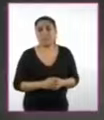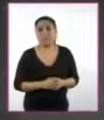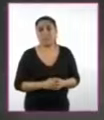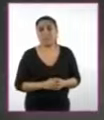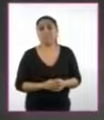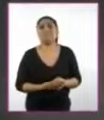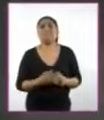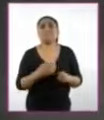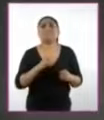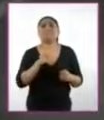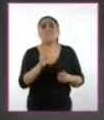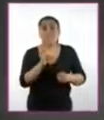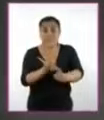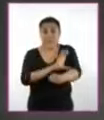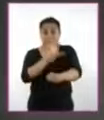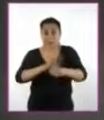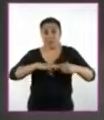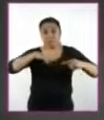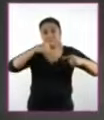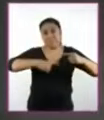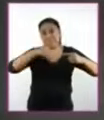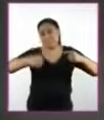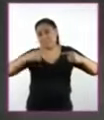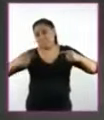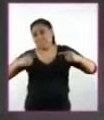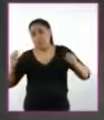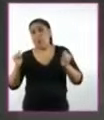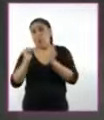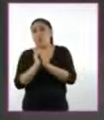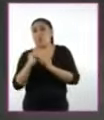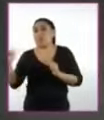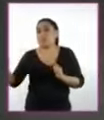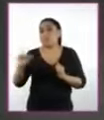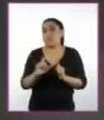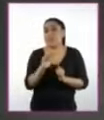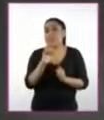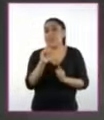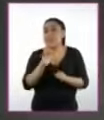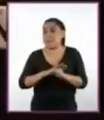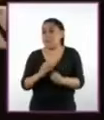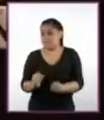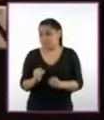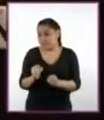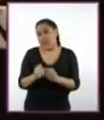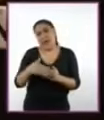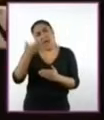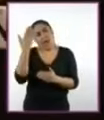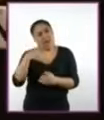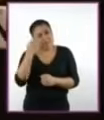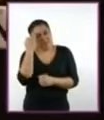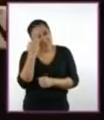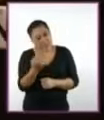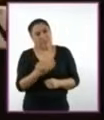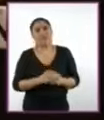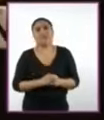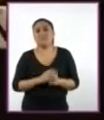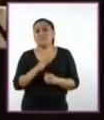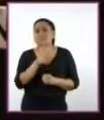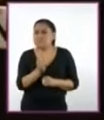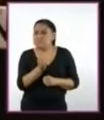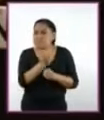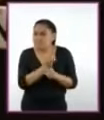usando un cable enrollado largo y una batería potente. En ese entonces, nuestra comprensión